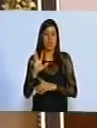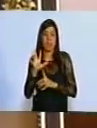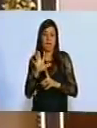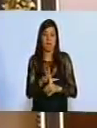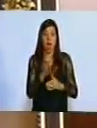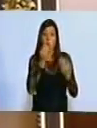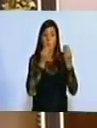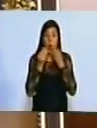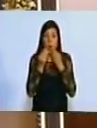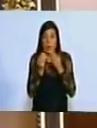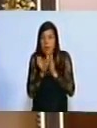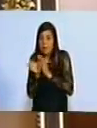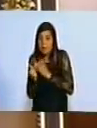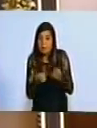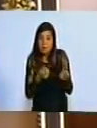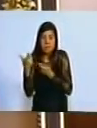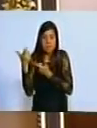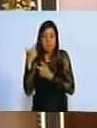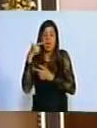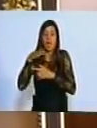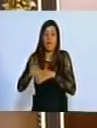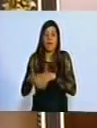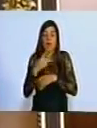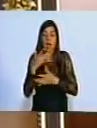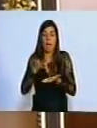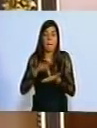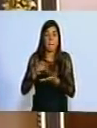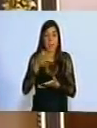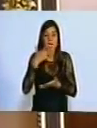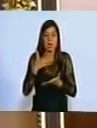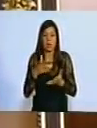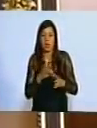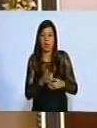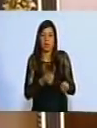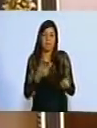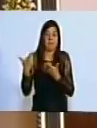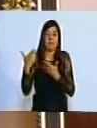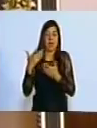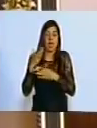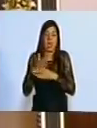los alimentos, de que no entren los medicamentos, de que no entren los repuestos.